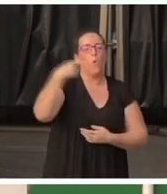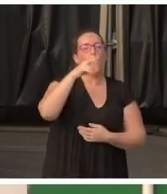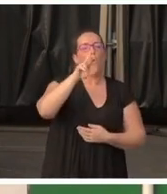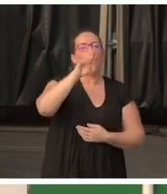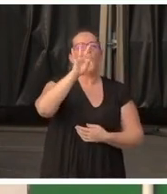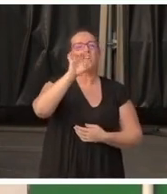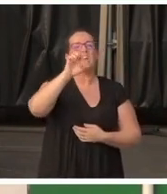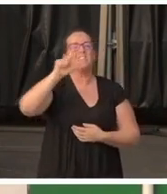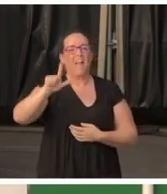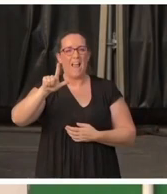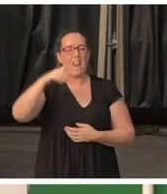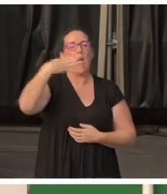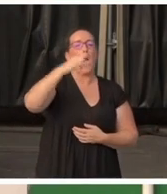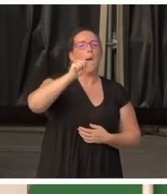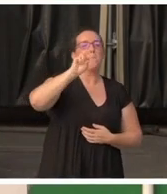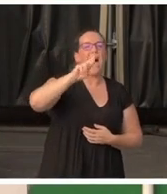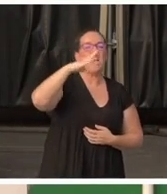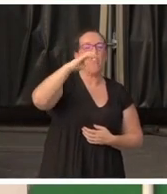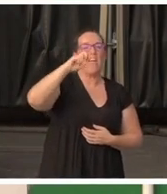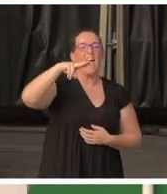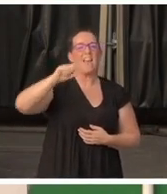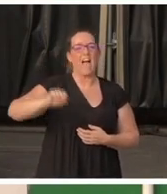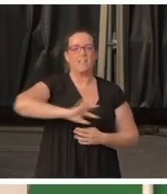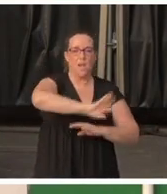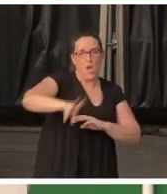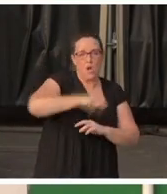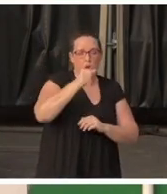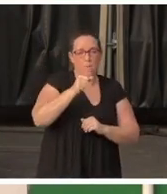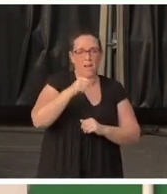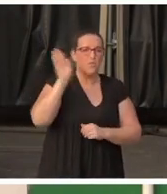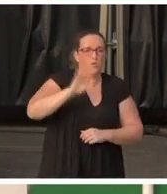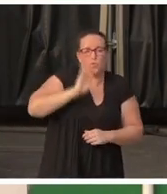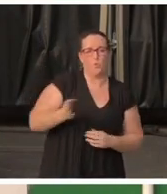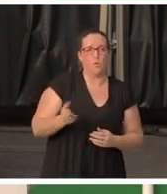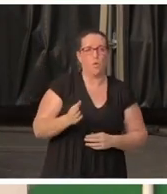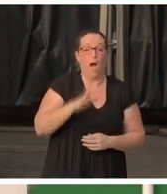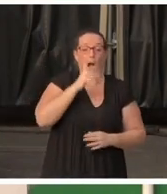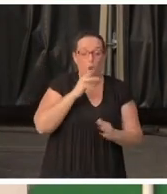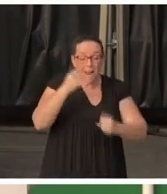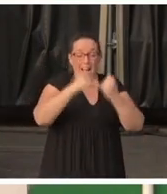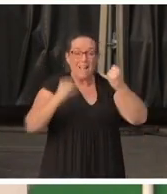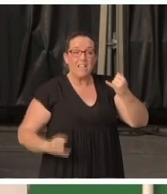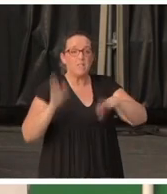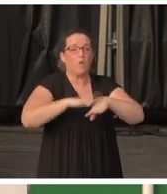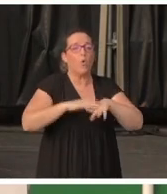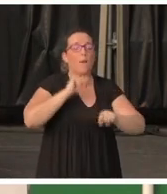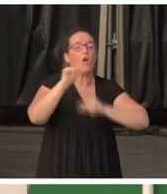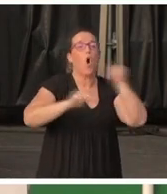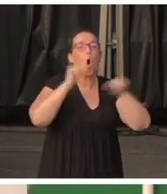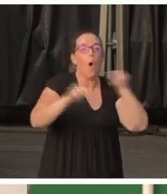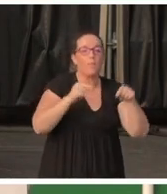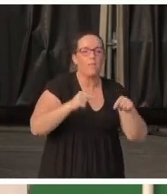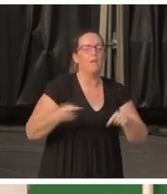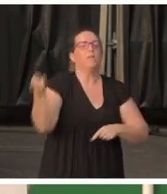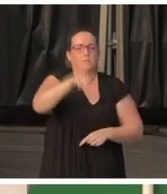con Lezo, con Bárcenas. Y ahora, durante la crisis provocada por el COVID, se han puesto